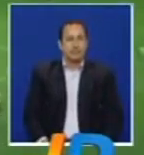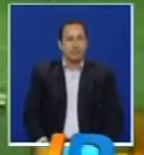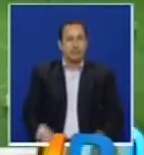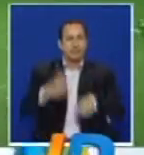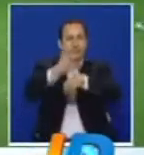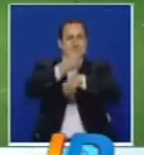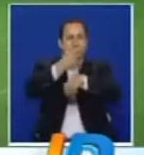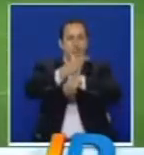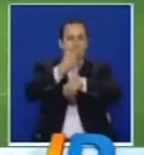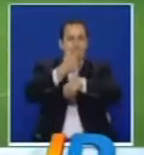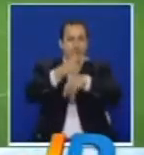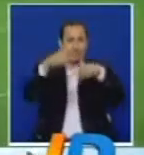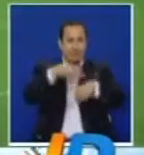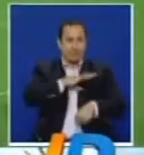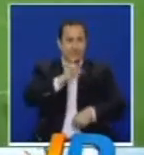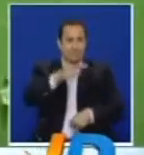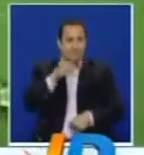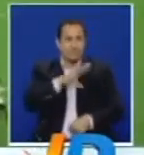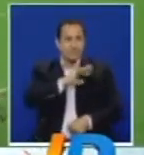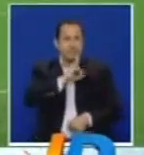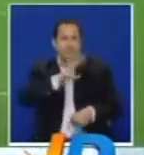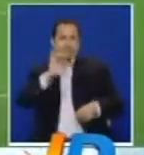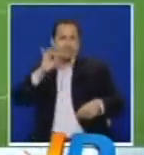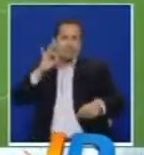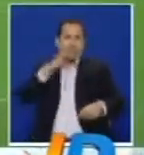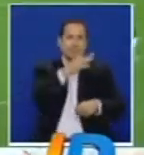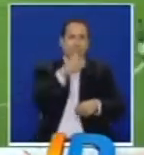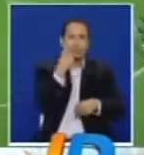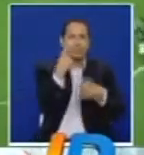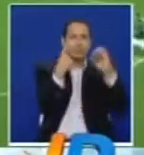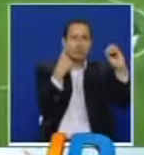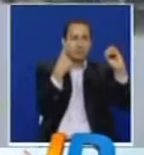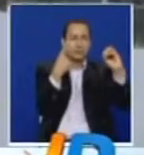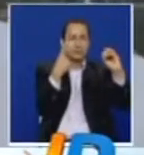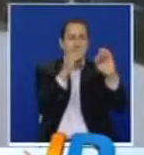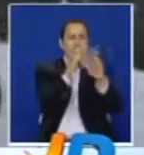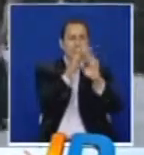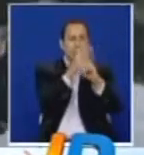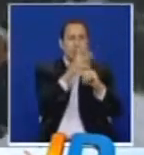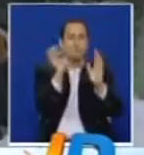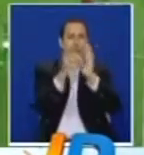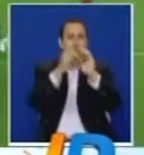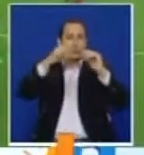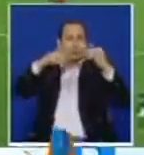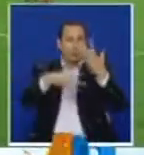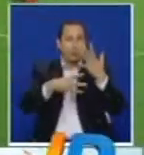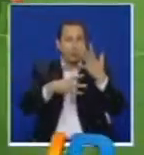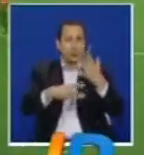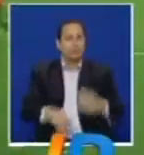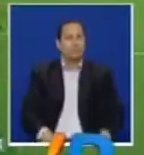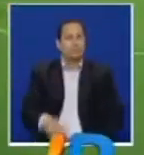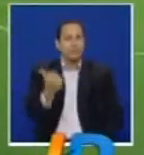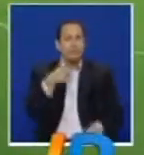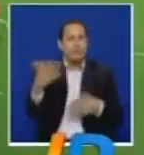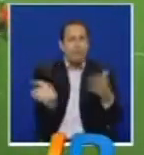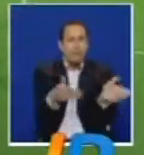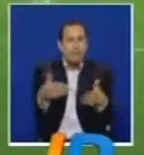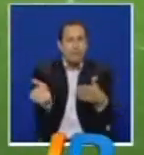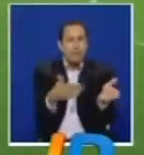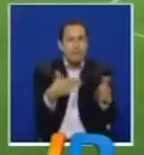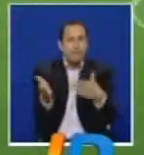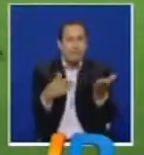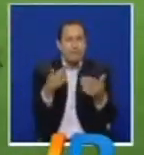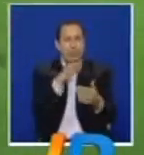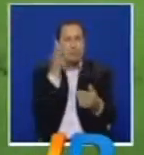Estadio Pascual Guerrero, el Deportivo Cali venció 1-0 al Itagüí en la octava fecha del torneo profesional colombiano. En una jugada con pase de